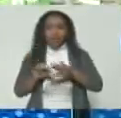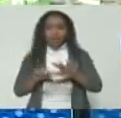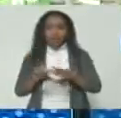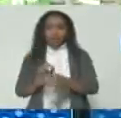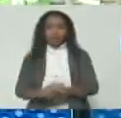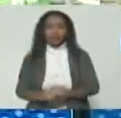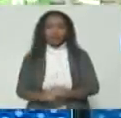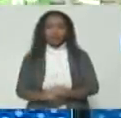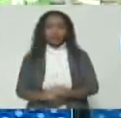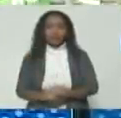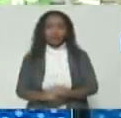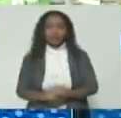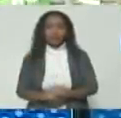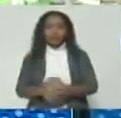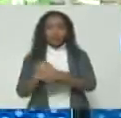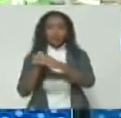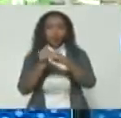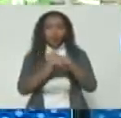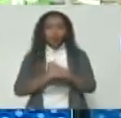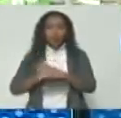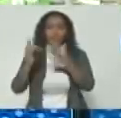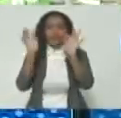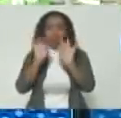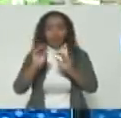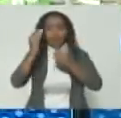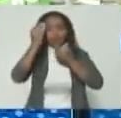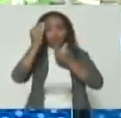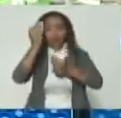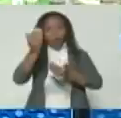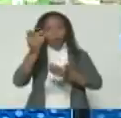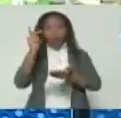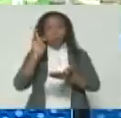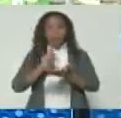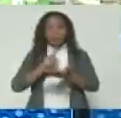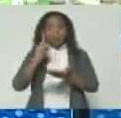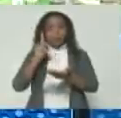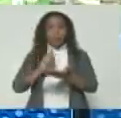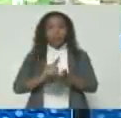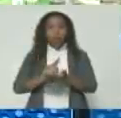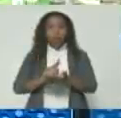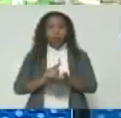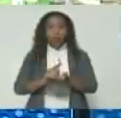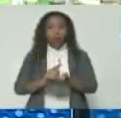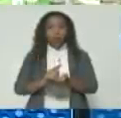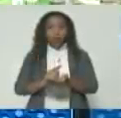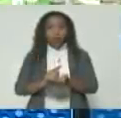compañeros. Igualmente saludo la presencia y